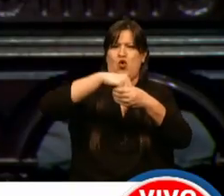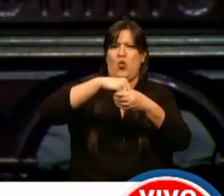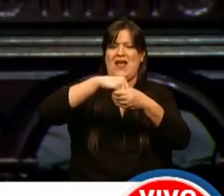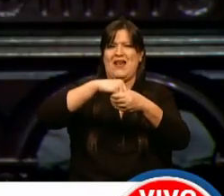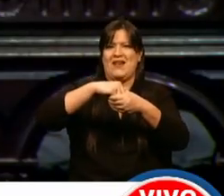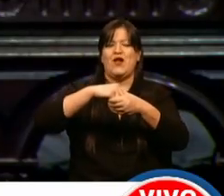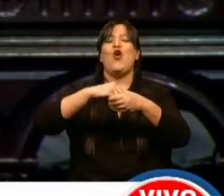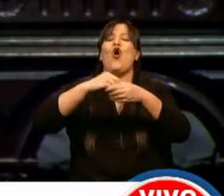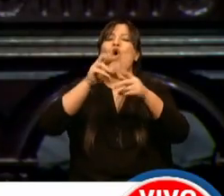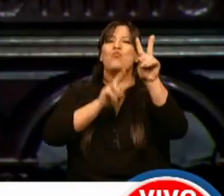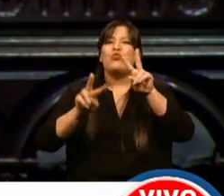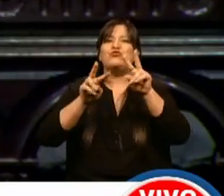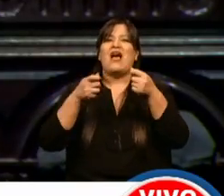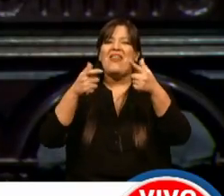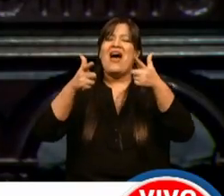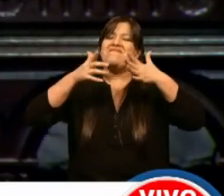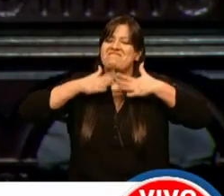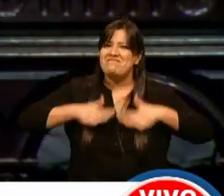que buscar a alivianar